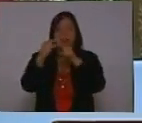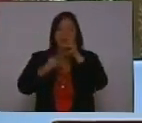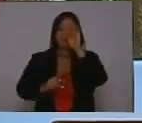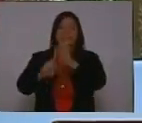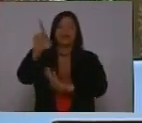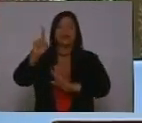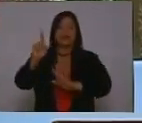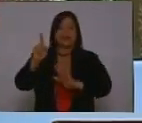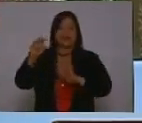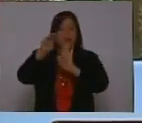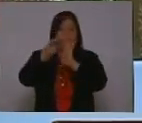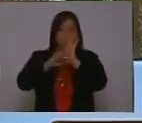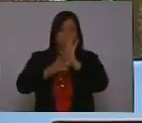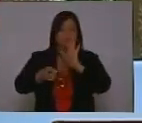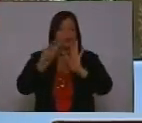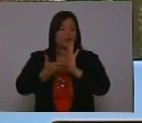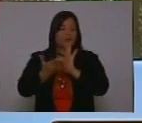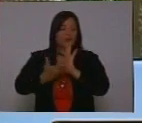indispensables